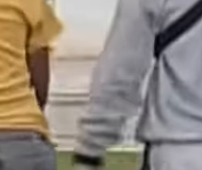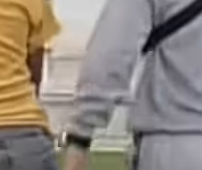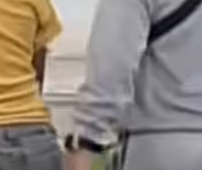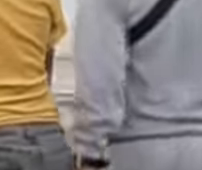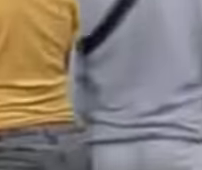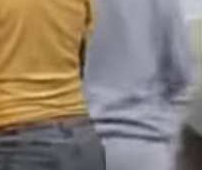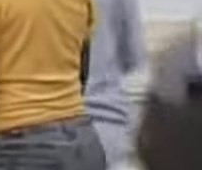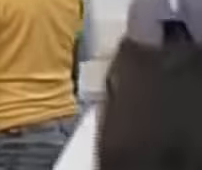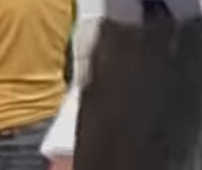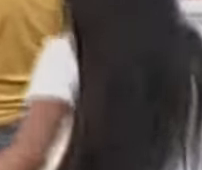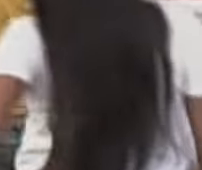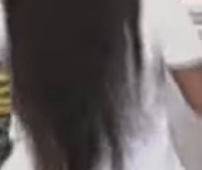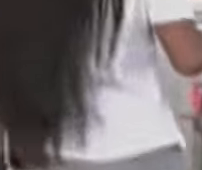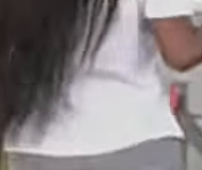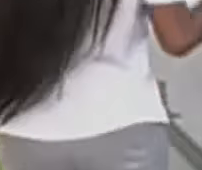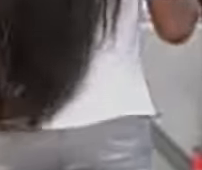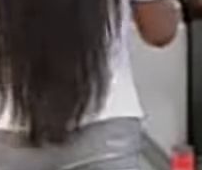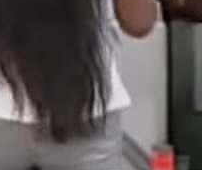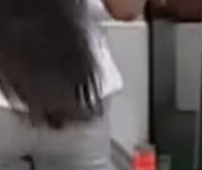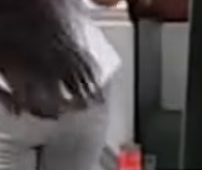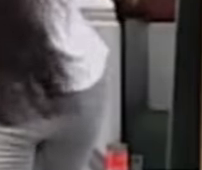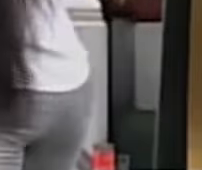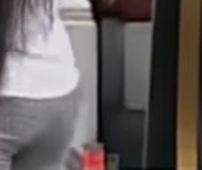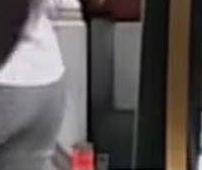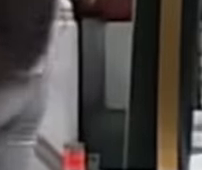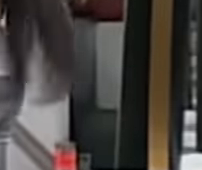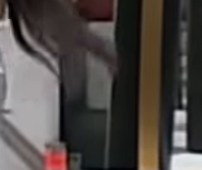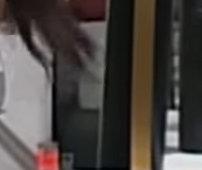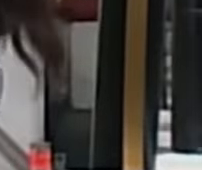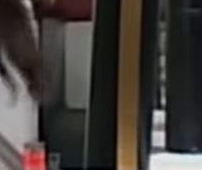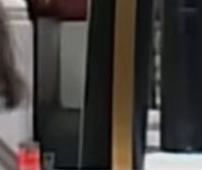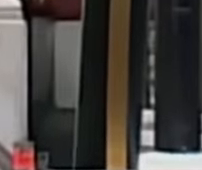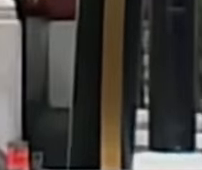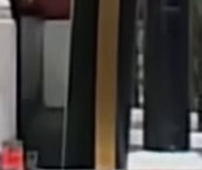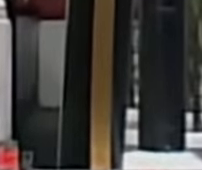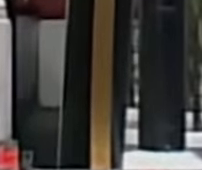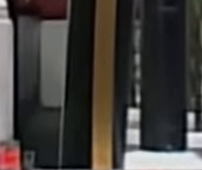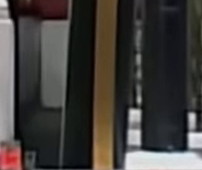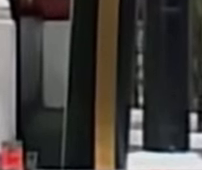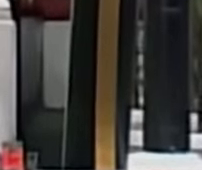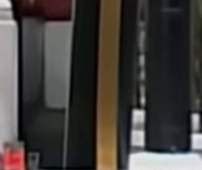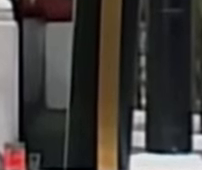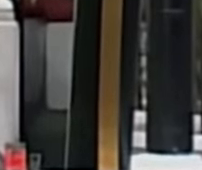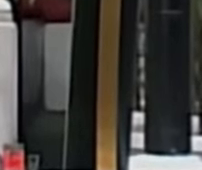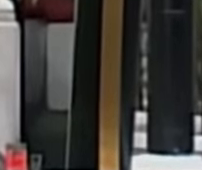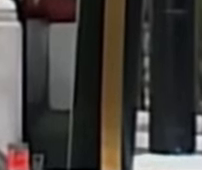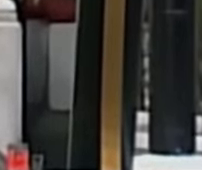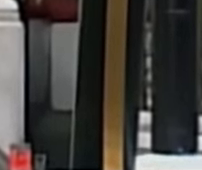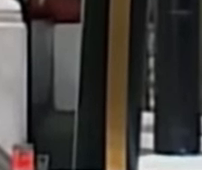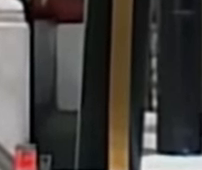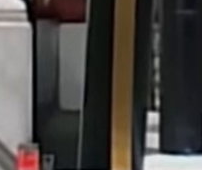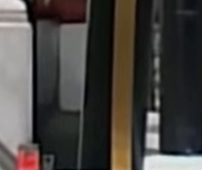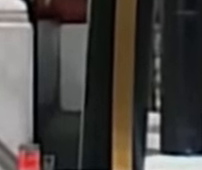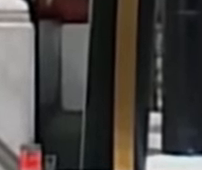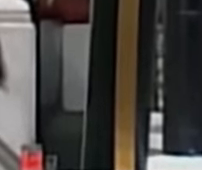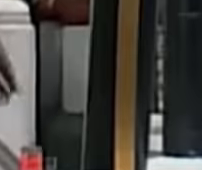movilización por la paz que lideraron los abuelos y las abuelas de la patria. Un emotivo abrazo, comparte a esta hora su